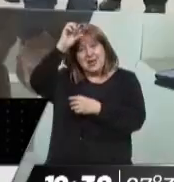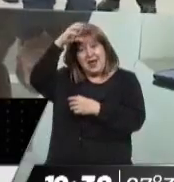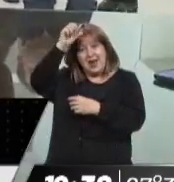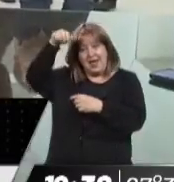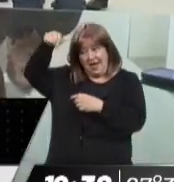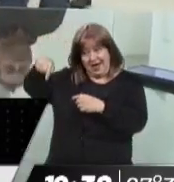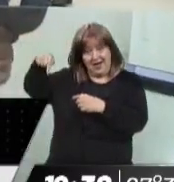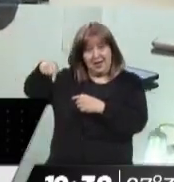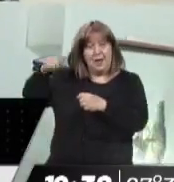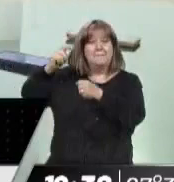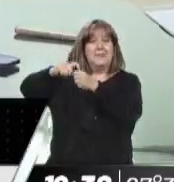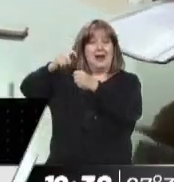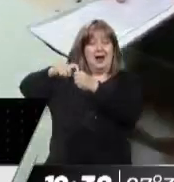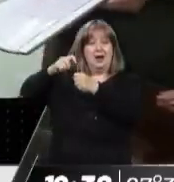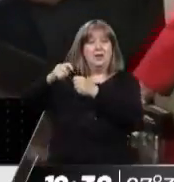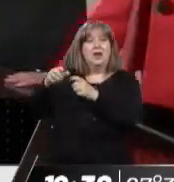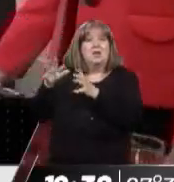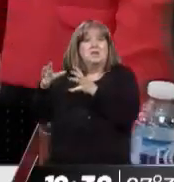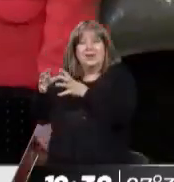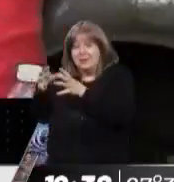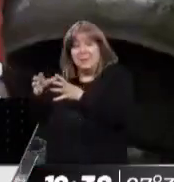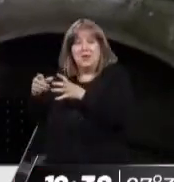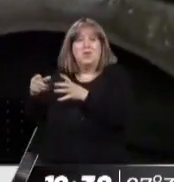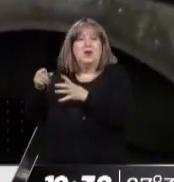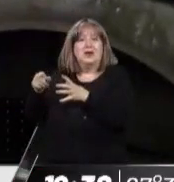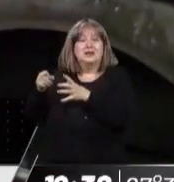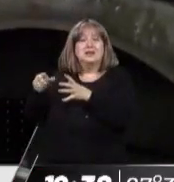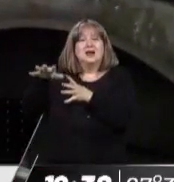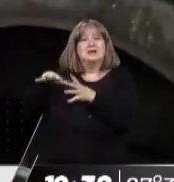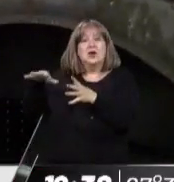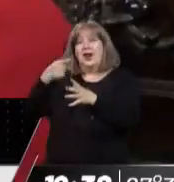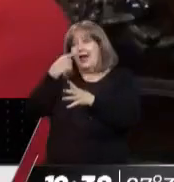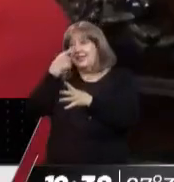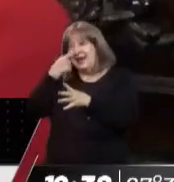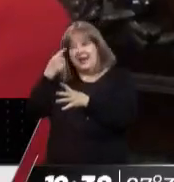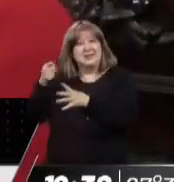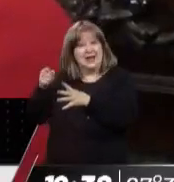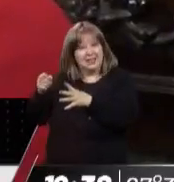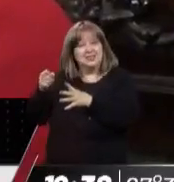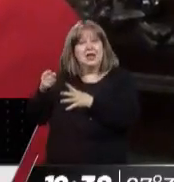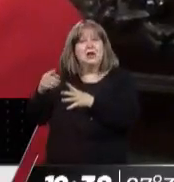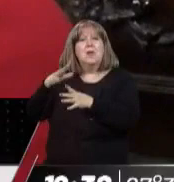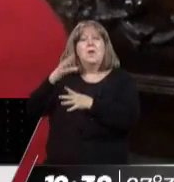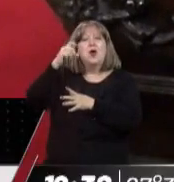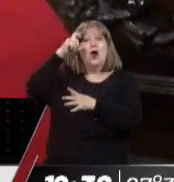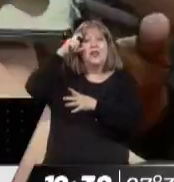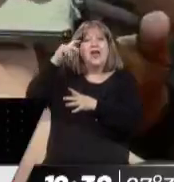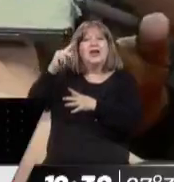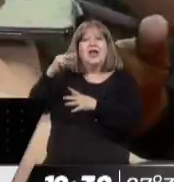que dentro del departamento de Malargüe, donde se está declarando como zona de interés minero, a su vez, a 10 kilómetros de los